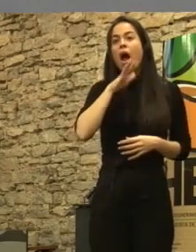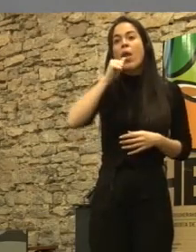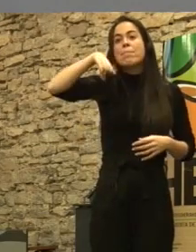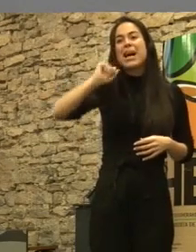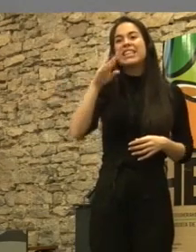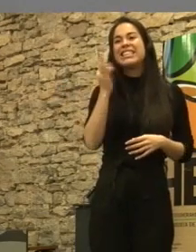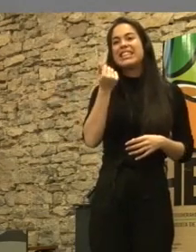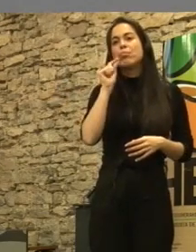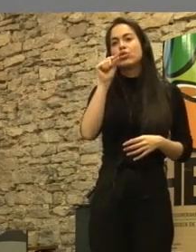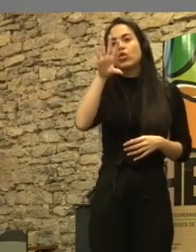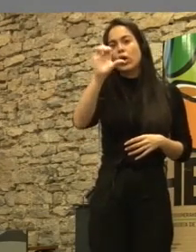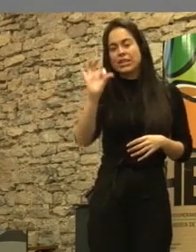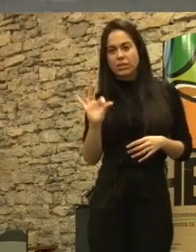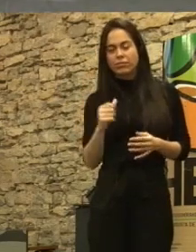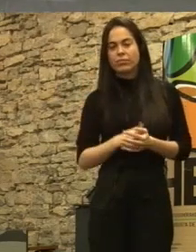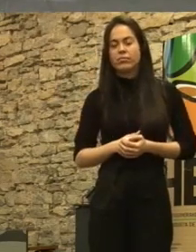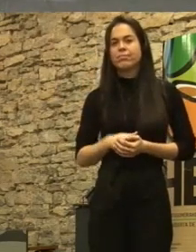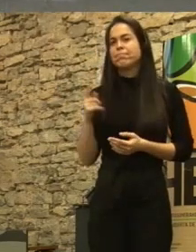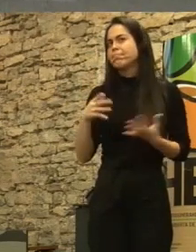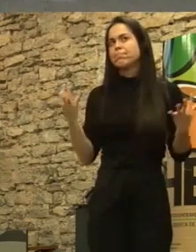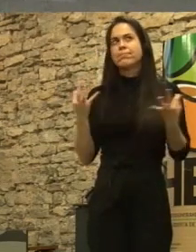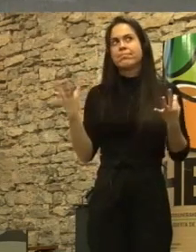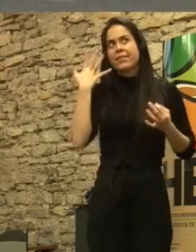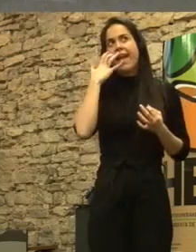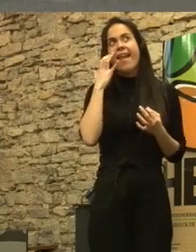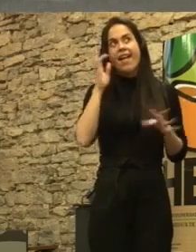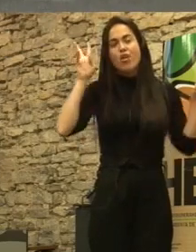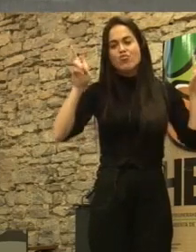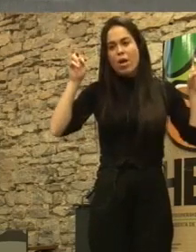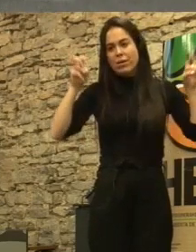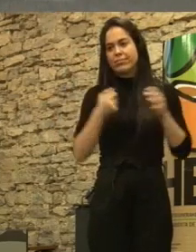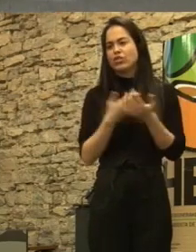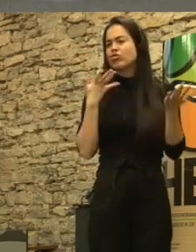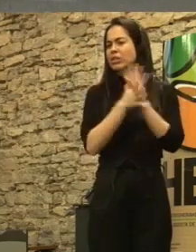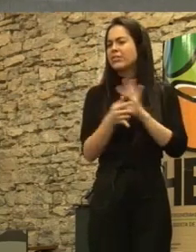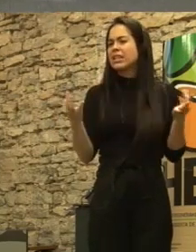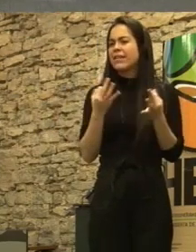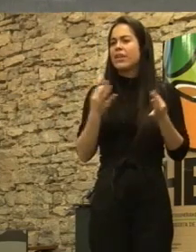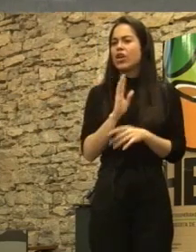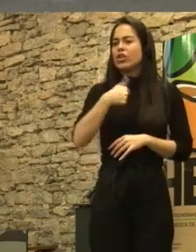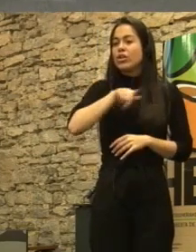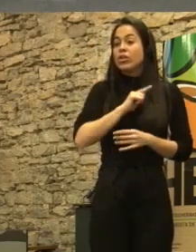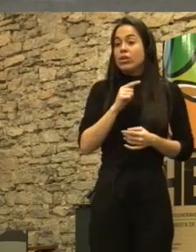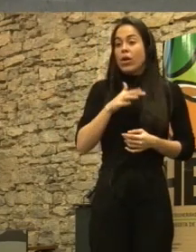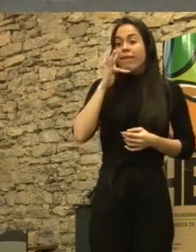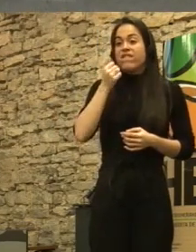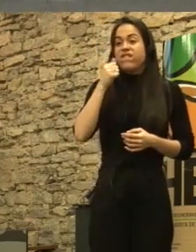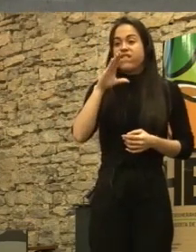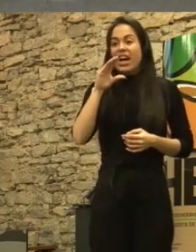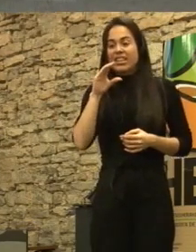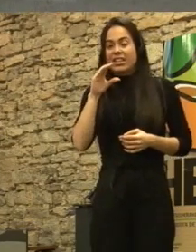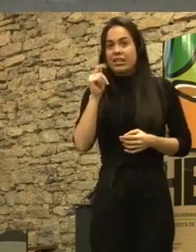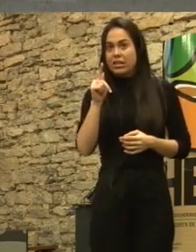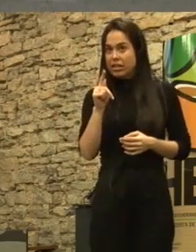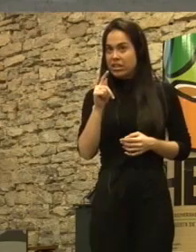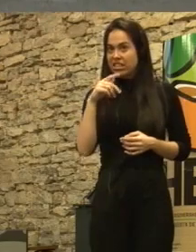maldita.es. Maldita.es es una cosa que es rara y es nueva. ¿Qué quiere decir esto? Nosotros somos fact-checkers. ¿Qué es eso de ser fact-checkers? Es una cosa que hace